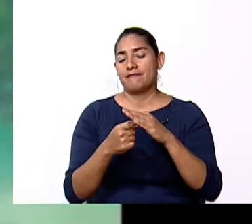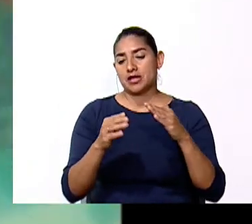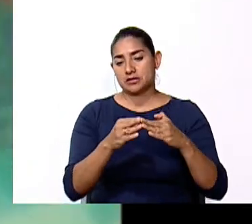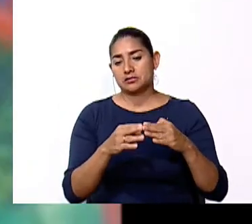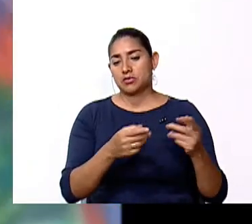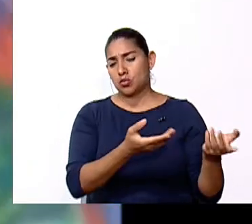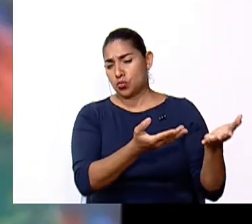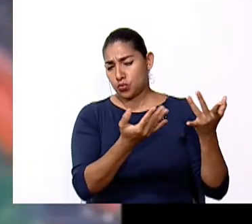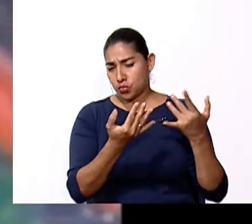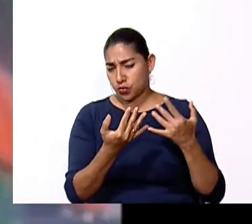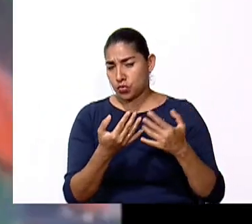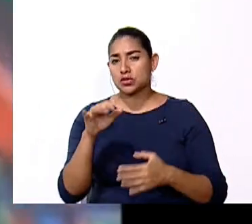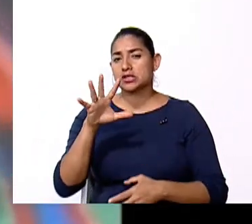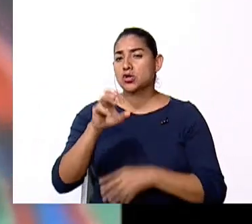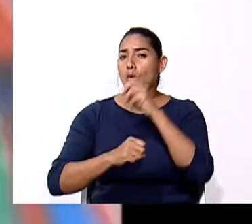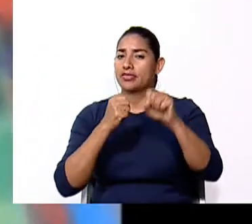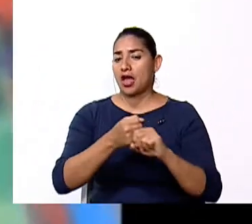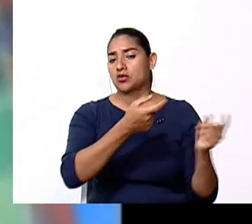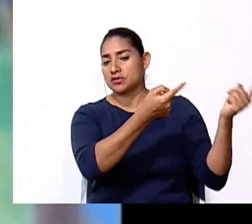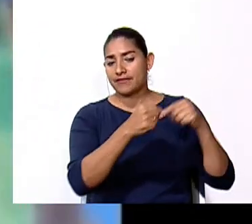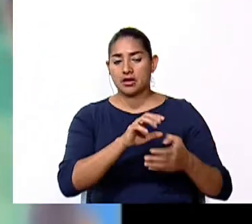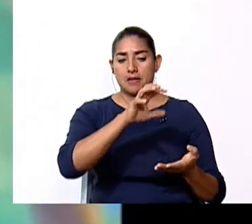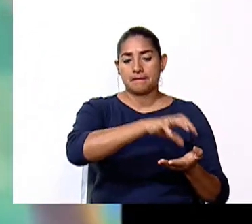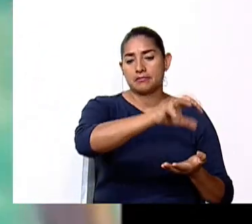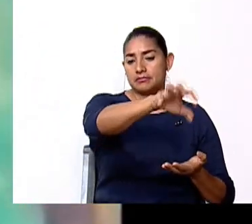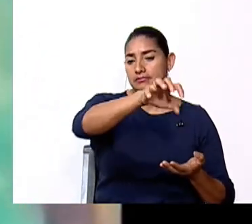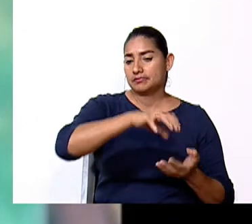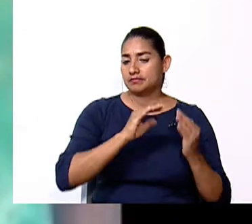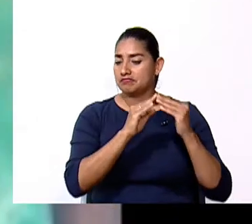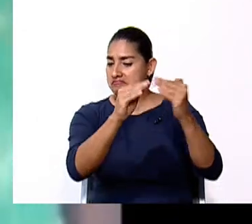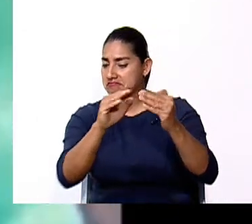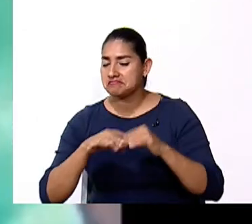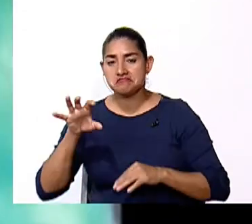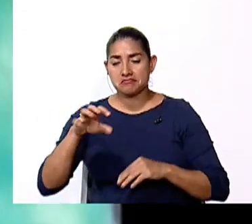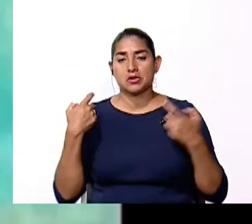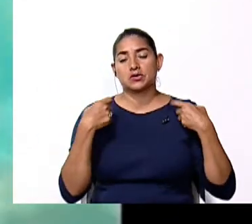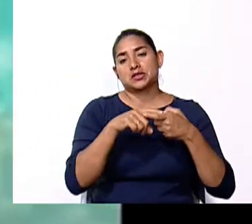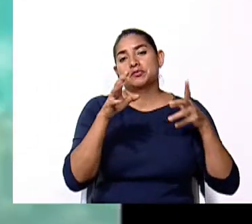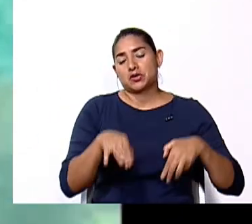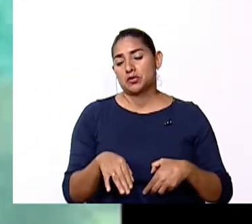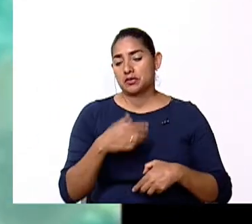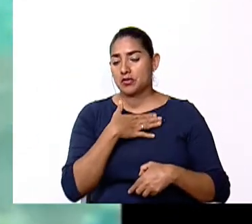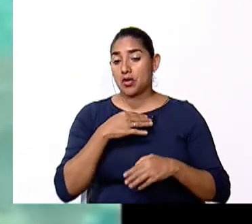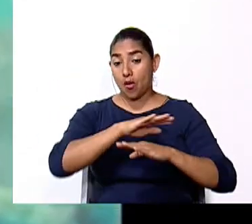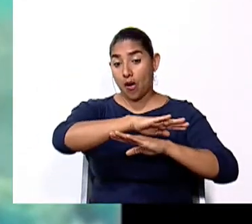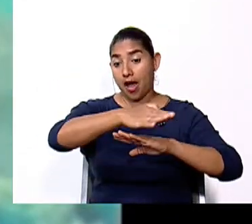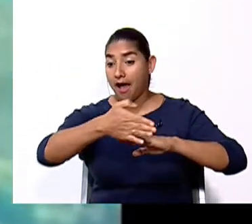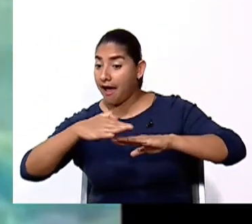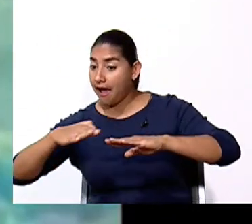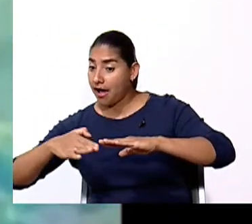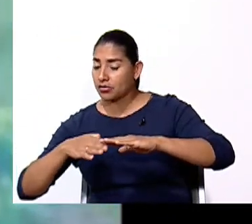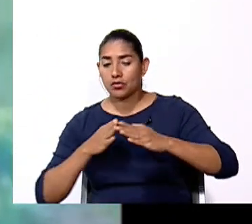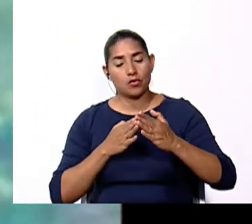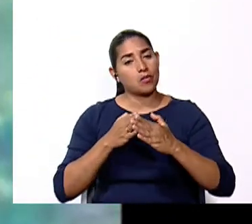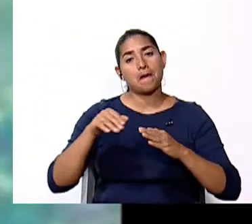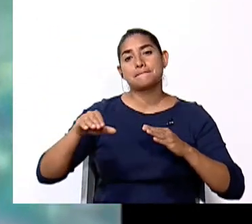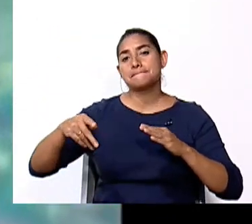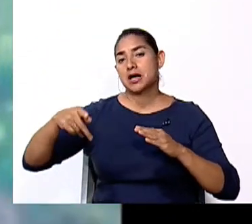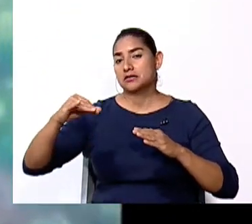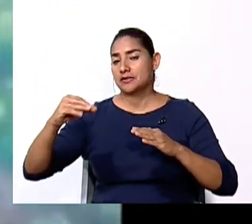había causas internas y causas externas. Hoy nos vamos a enfocar un poquito en las causas internas